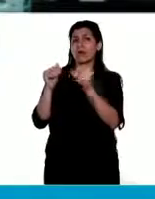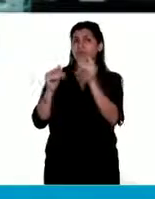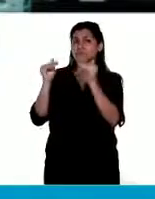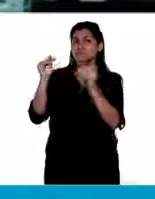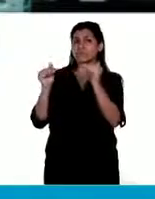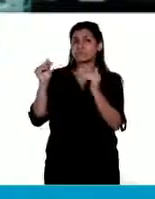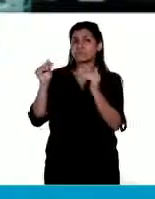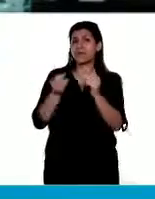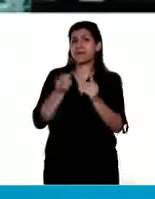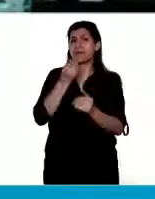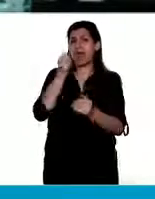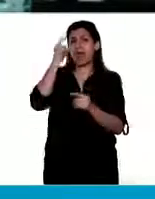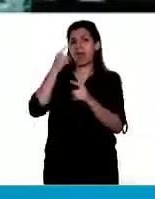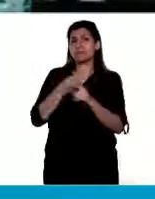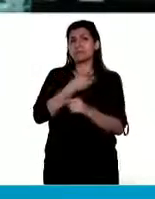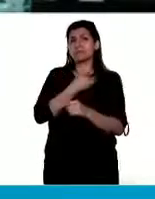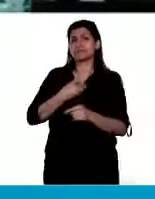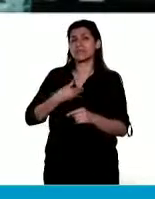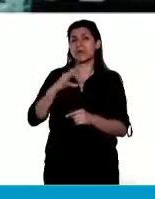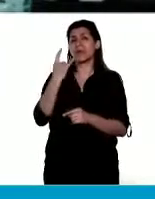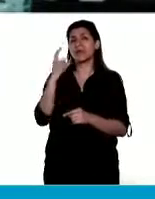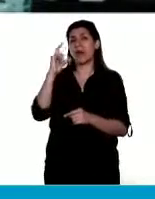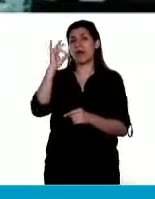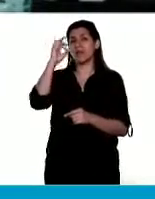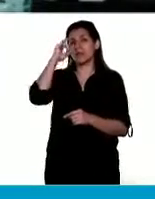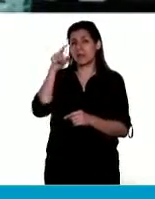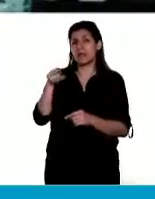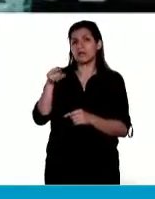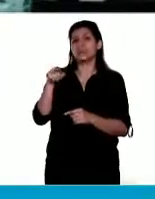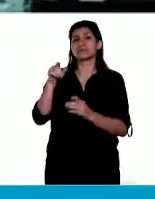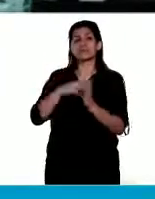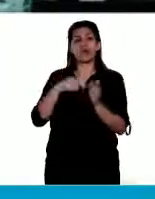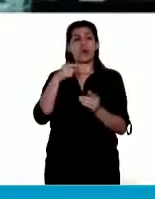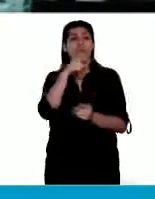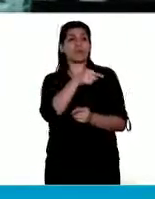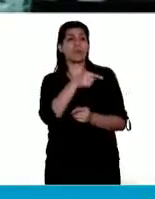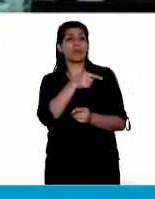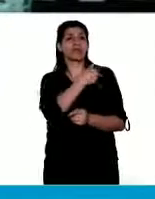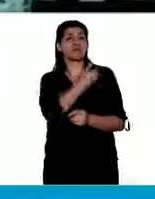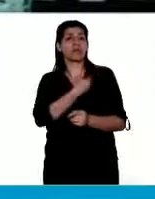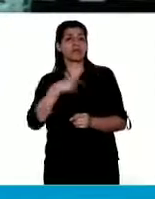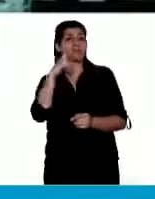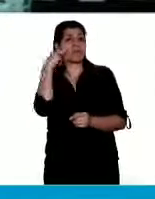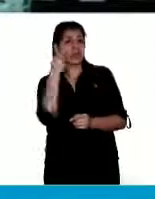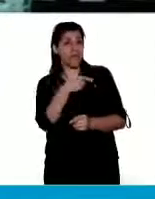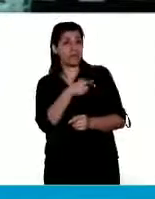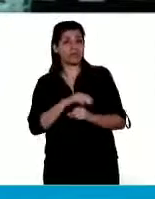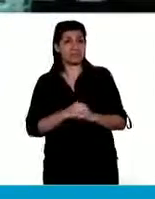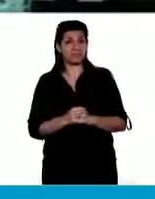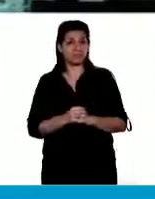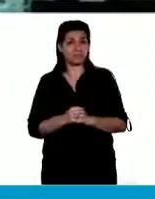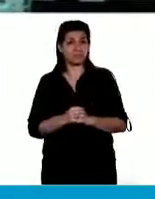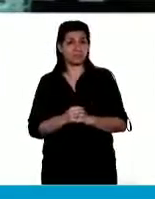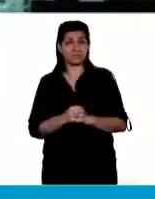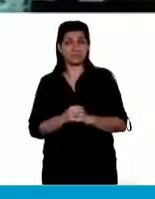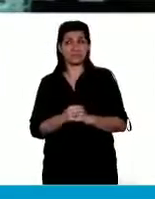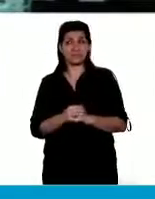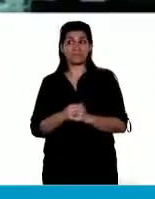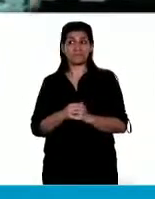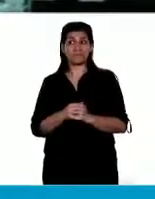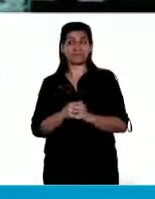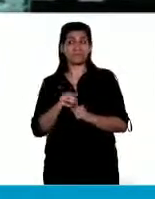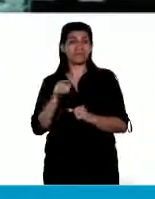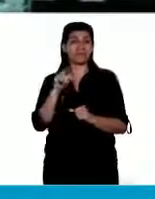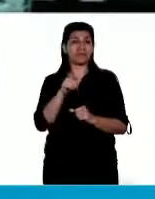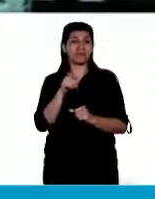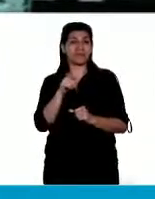del expresidente Duhalde sobre el presidente Alberto Fernández, en donde dijo que el